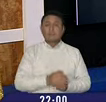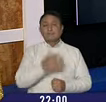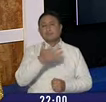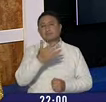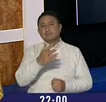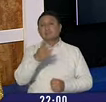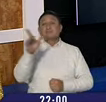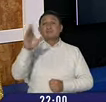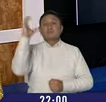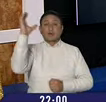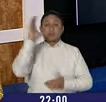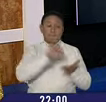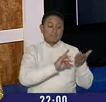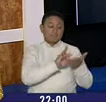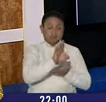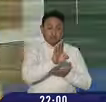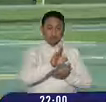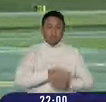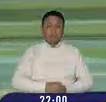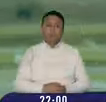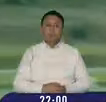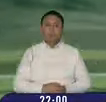ser expulsado de Colombia.